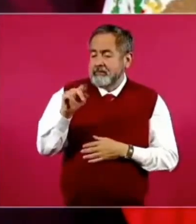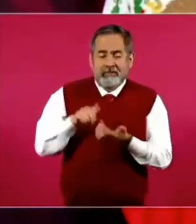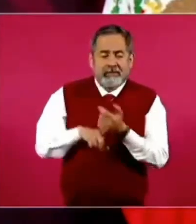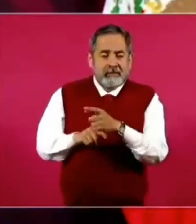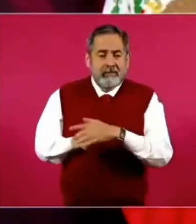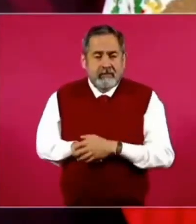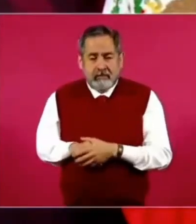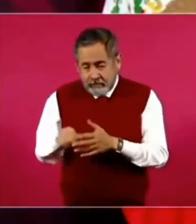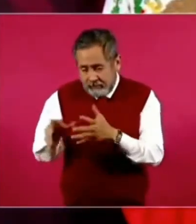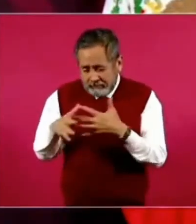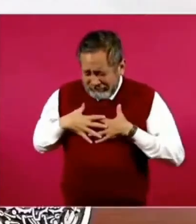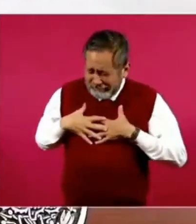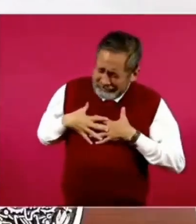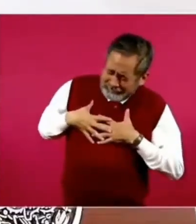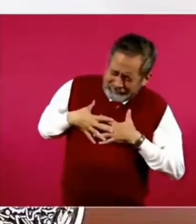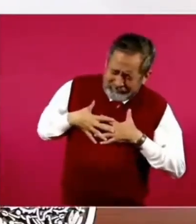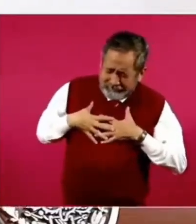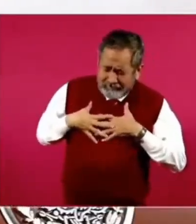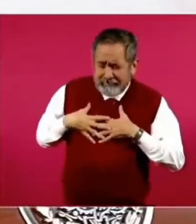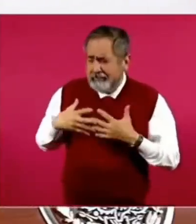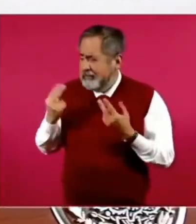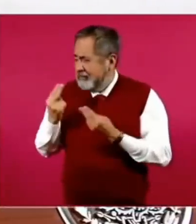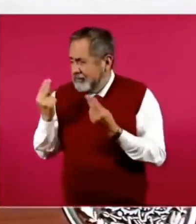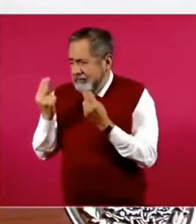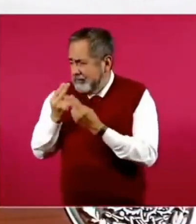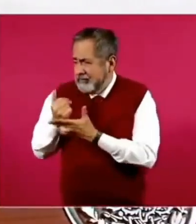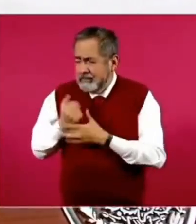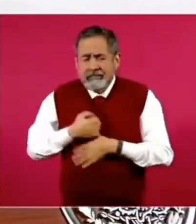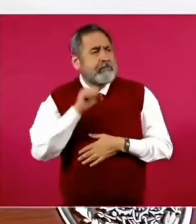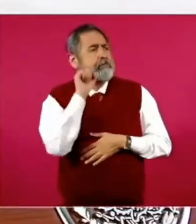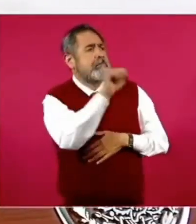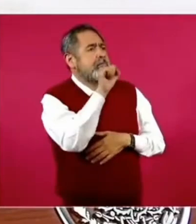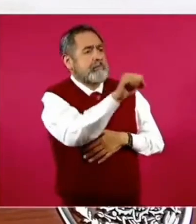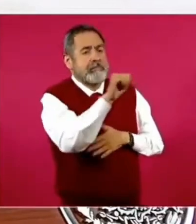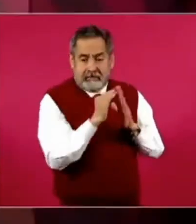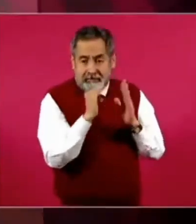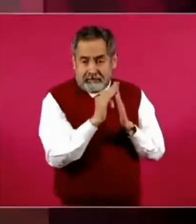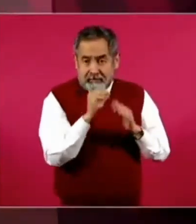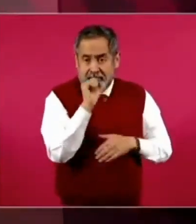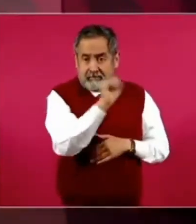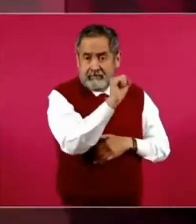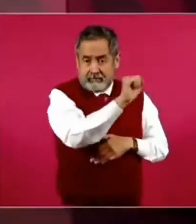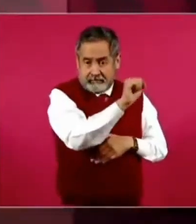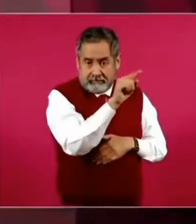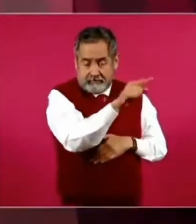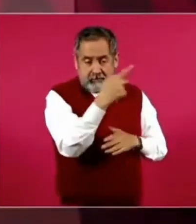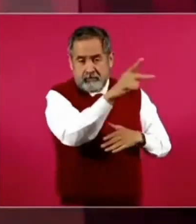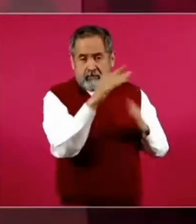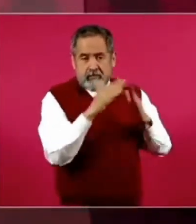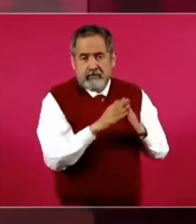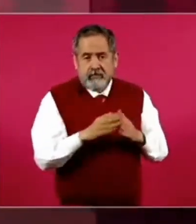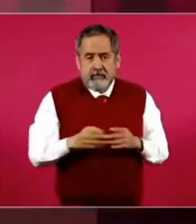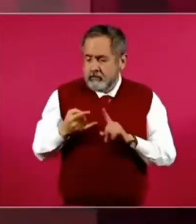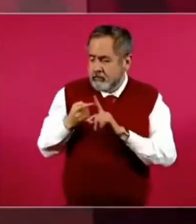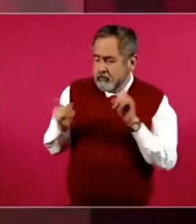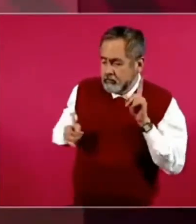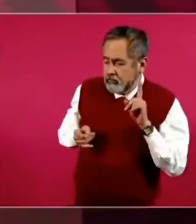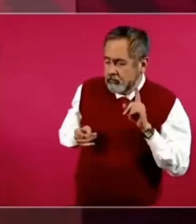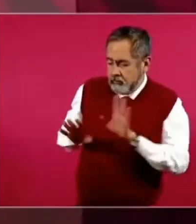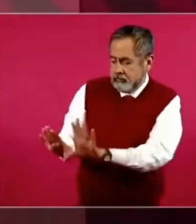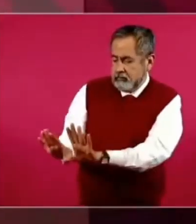y tocan en sus casas y les abren nada más para darles